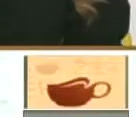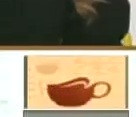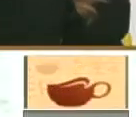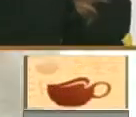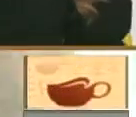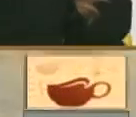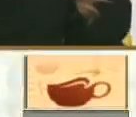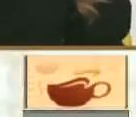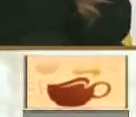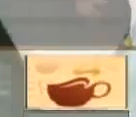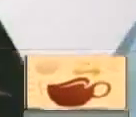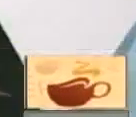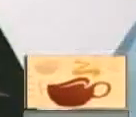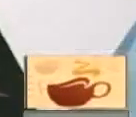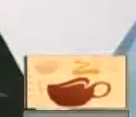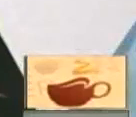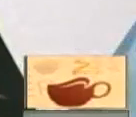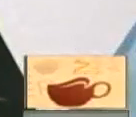estás? Muy buenos días. Te escuchamos.